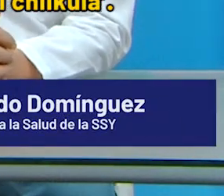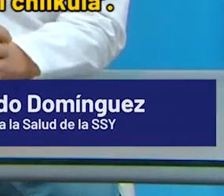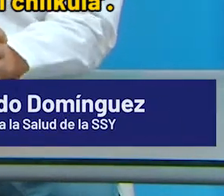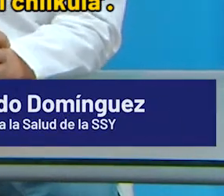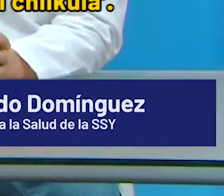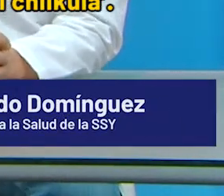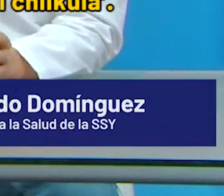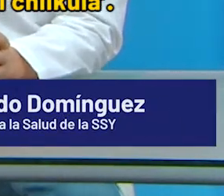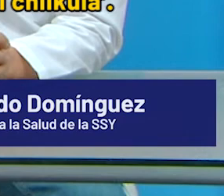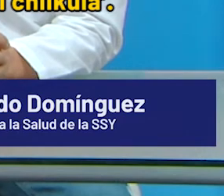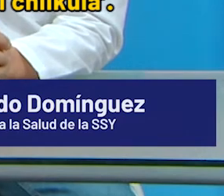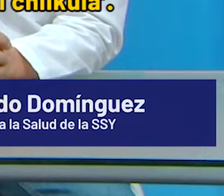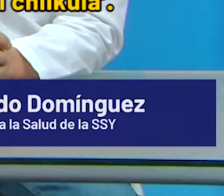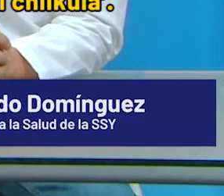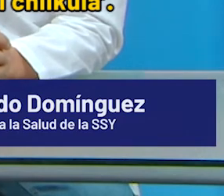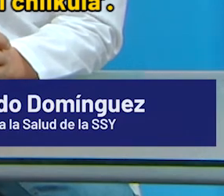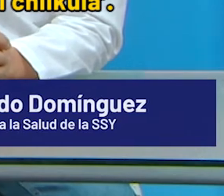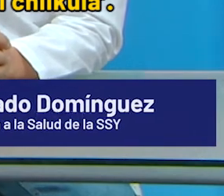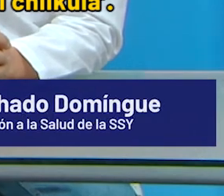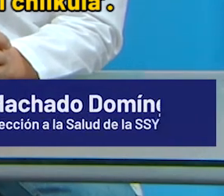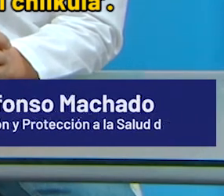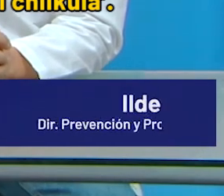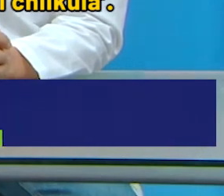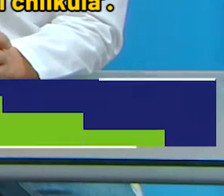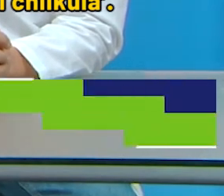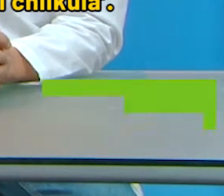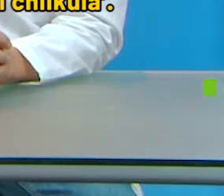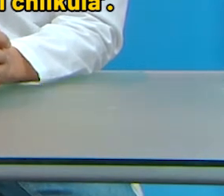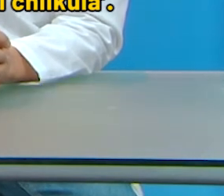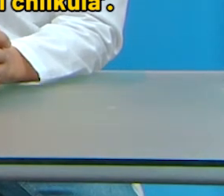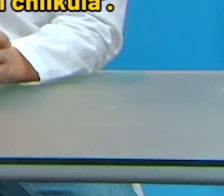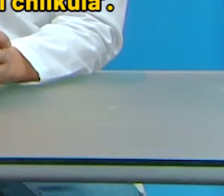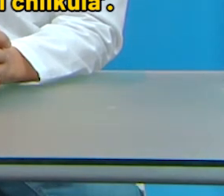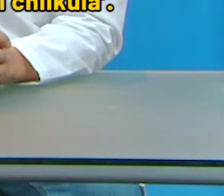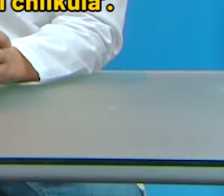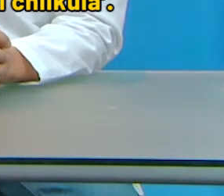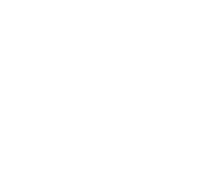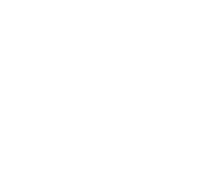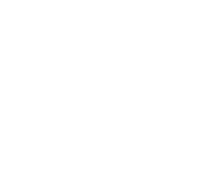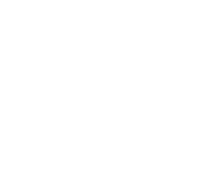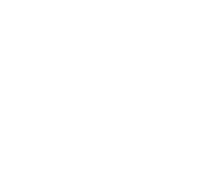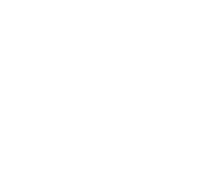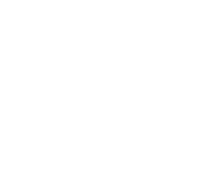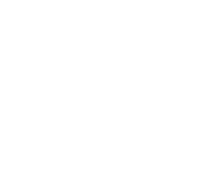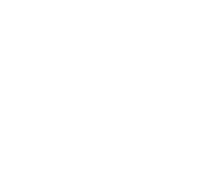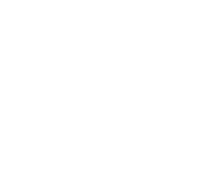Estaremos actualizando esta información todos los días por este mismo medio. Muchas gracias.